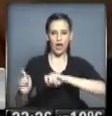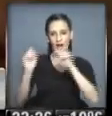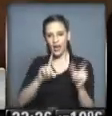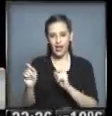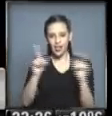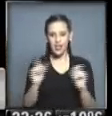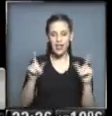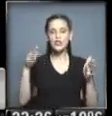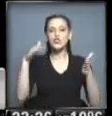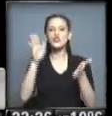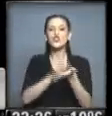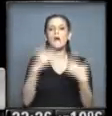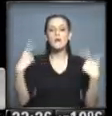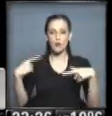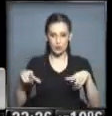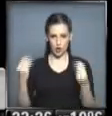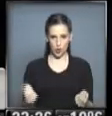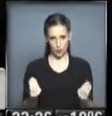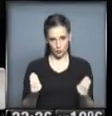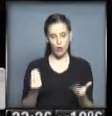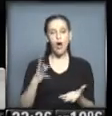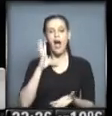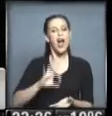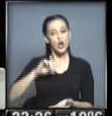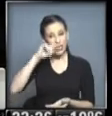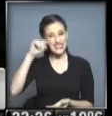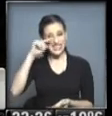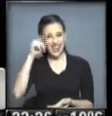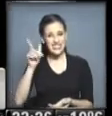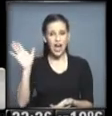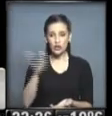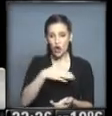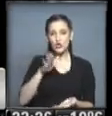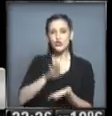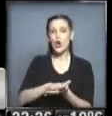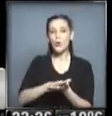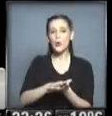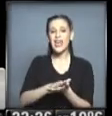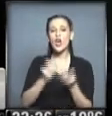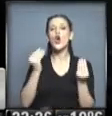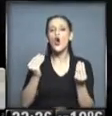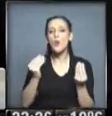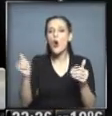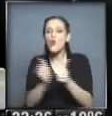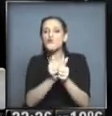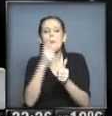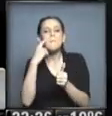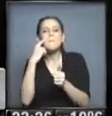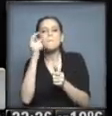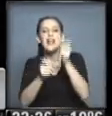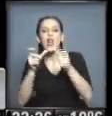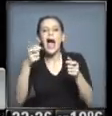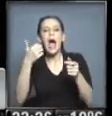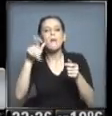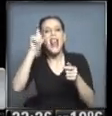música. Pero por ahí lo que nos interesa a nosotros es la aplicación que diseñó junto con la gente de Apple para iPhones y